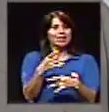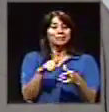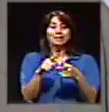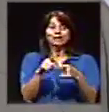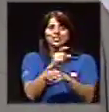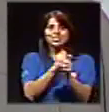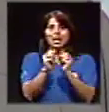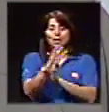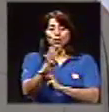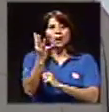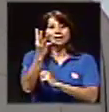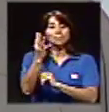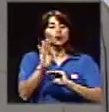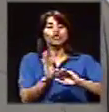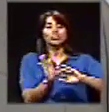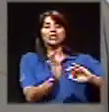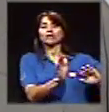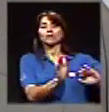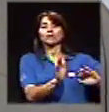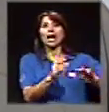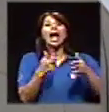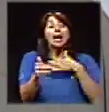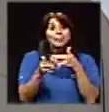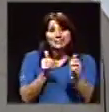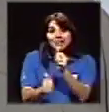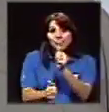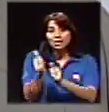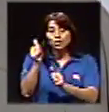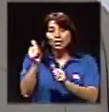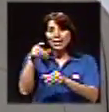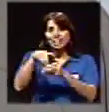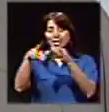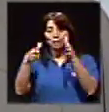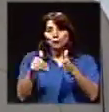a pesar de que había una mayoría legislativa. Por segunda vez entonces,